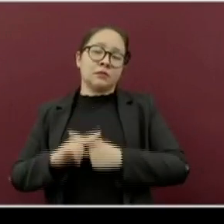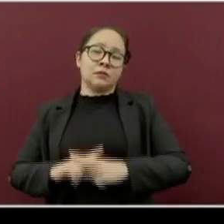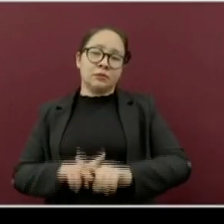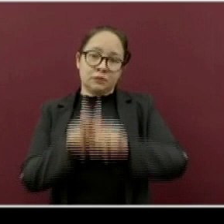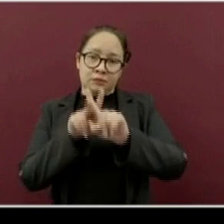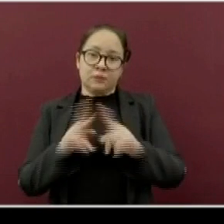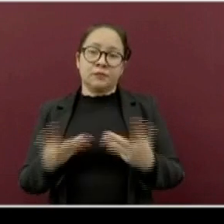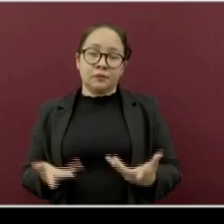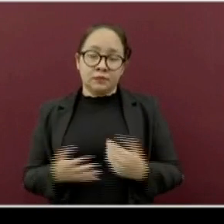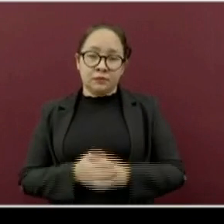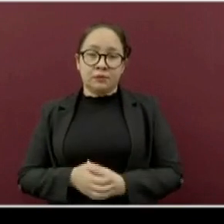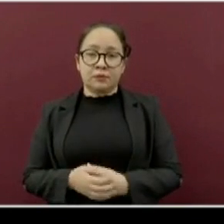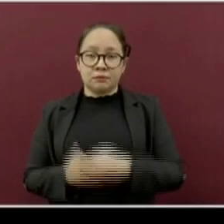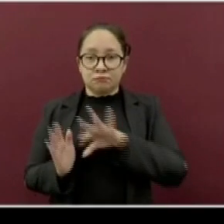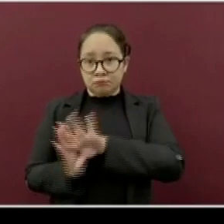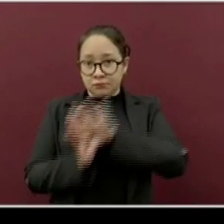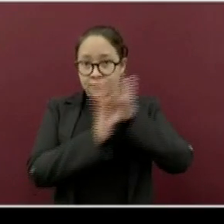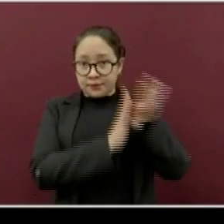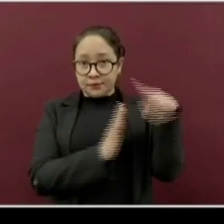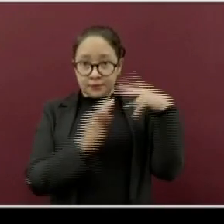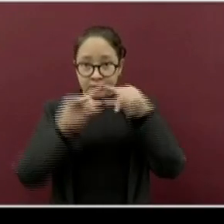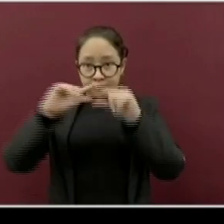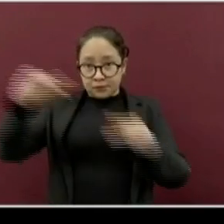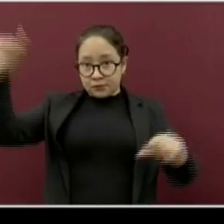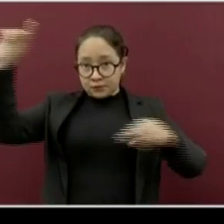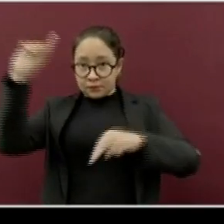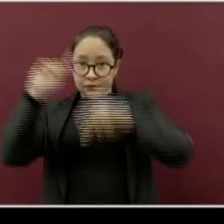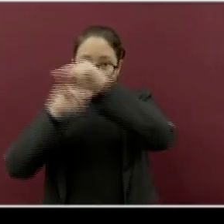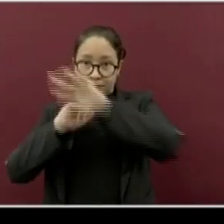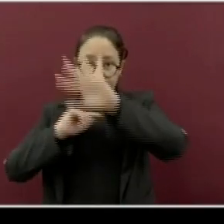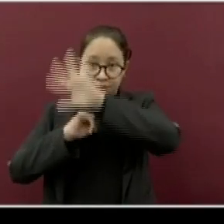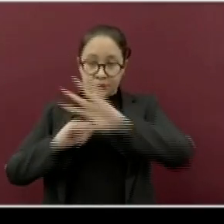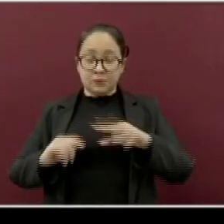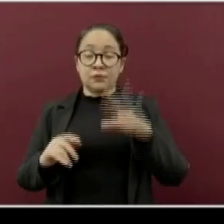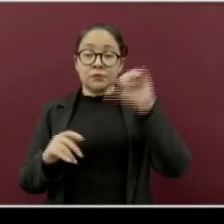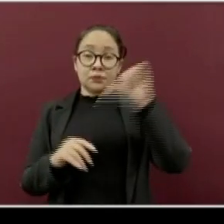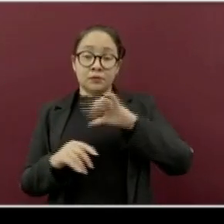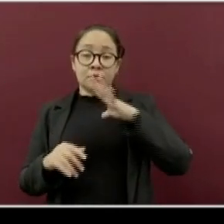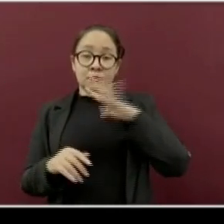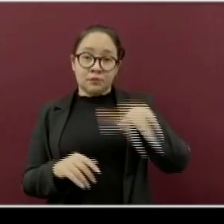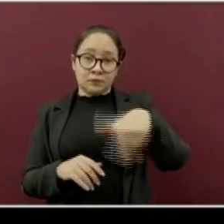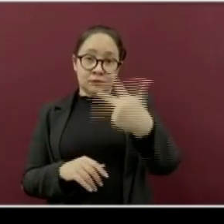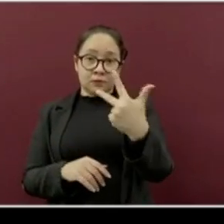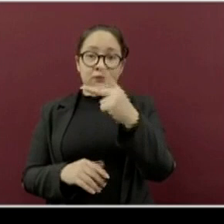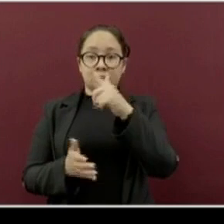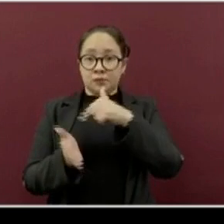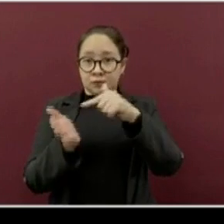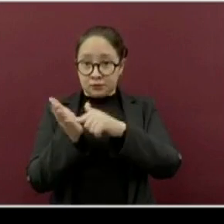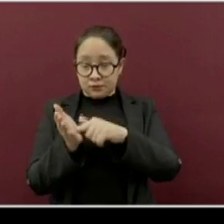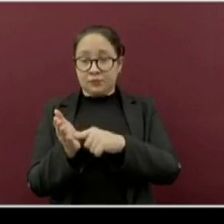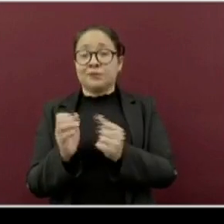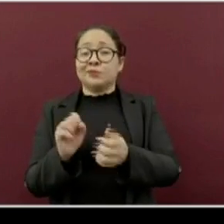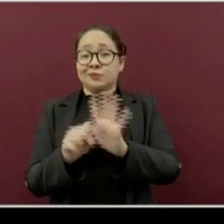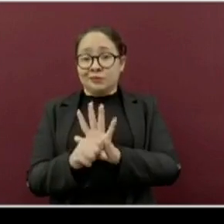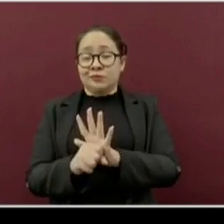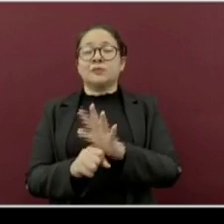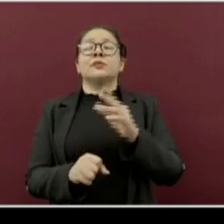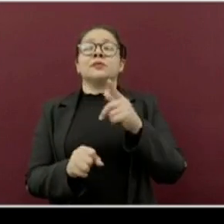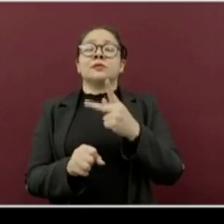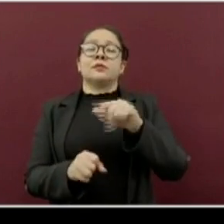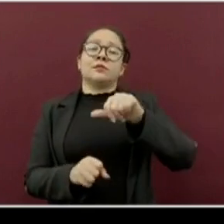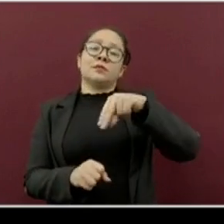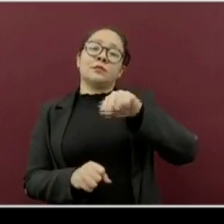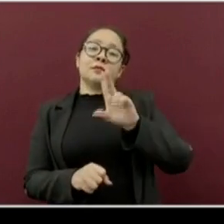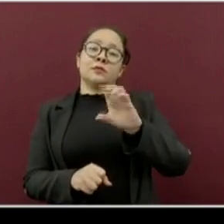coronavirus. Por lo que respecta al norte, el día de hoy registra 13 municipios activos. Pánuco en naranja, ahora